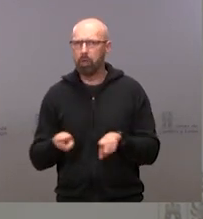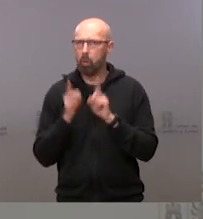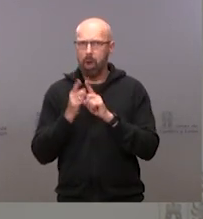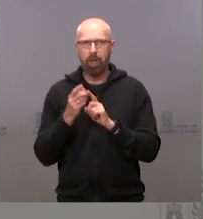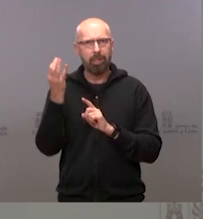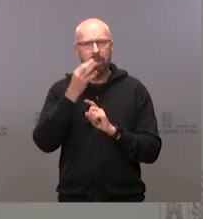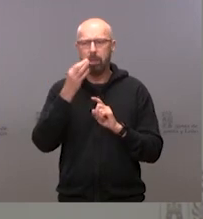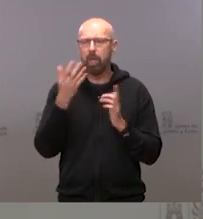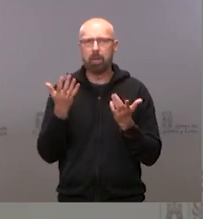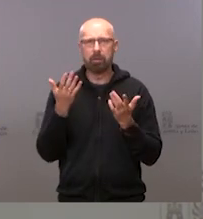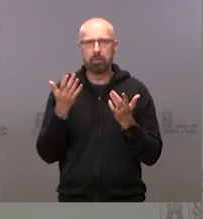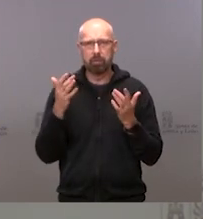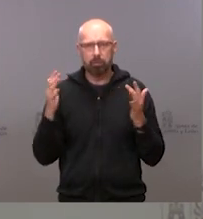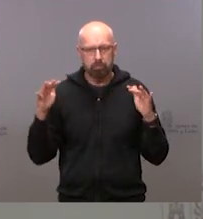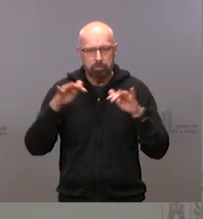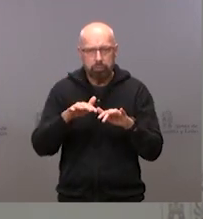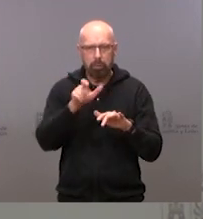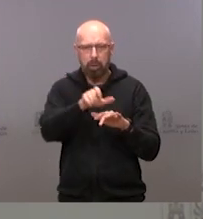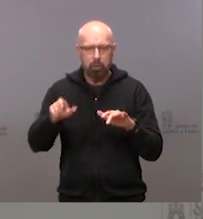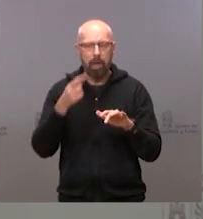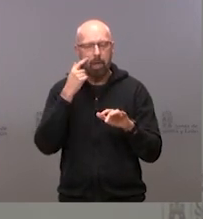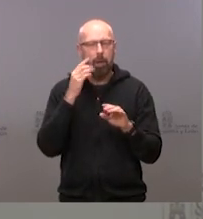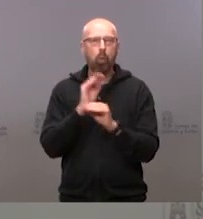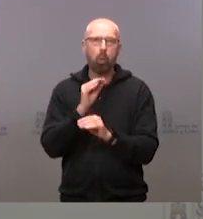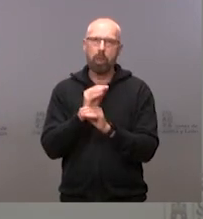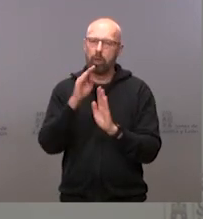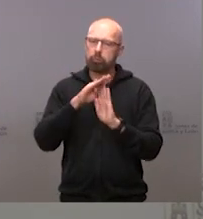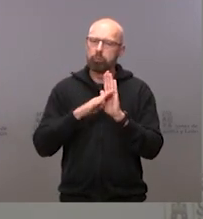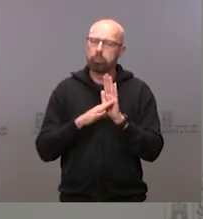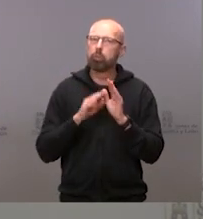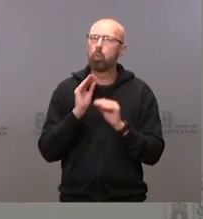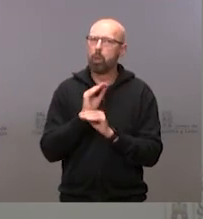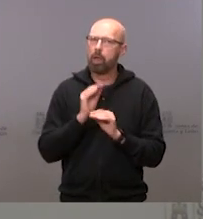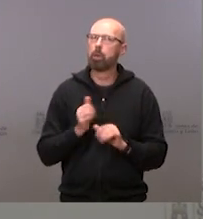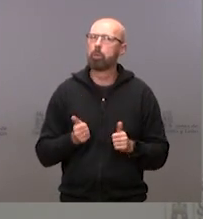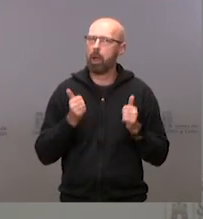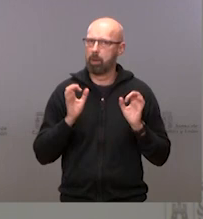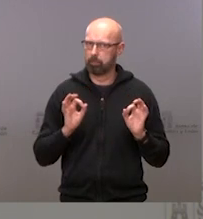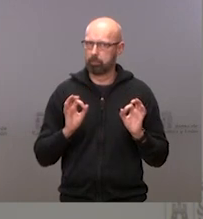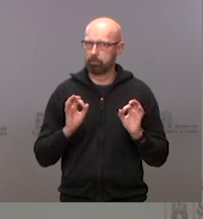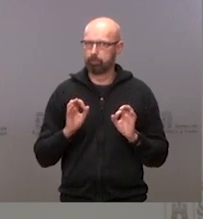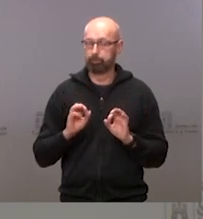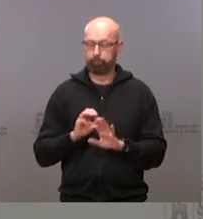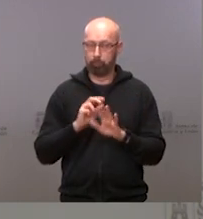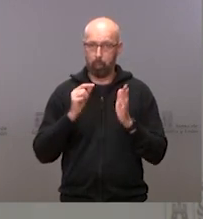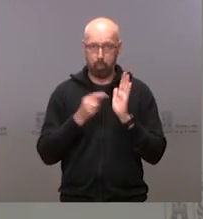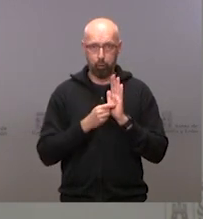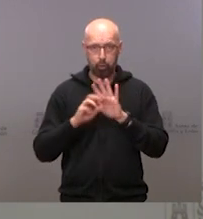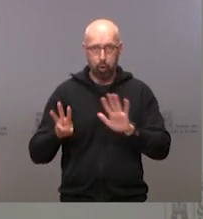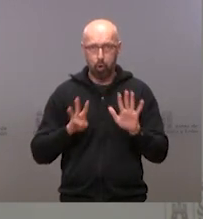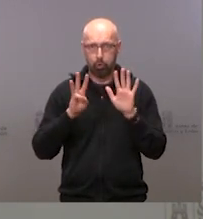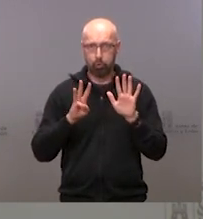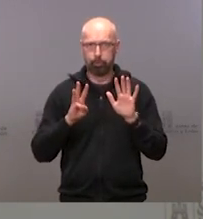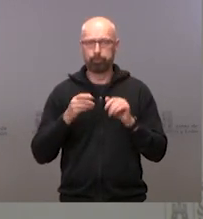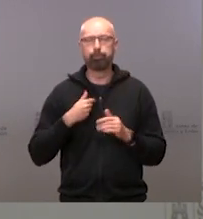tener bueno pues eso extremar al máximo las precauciones 8º hemos pedido